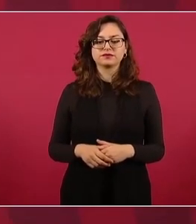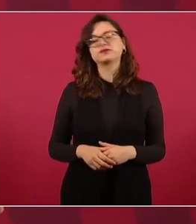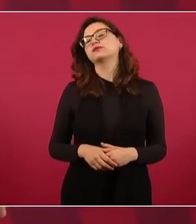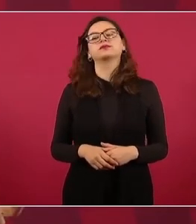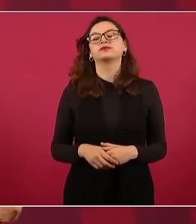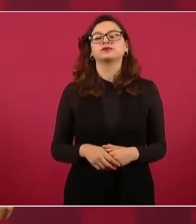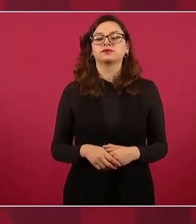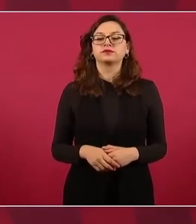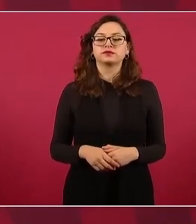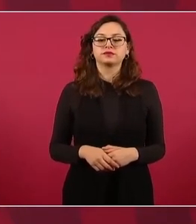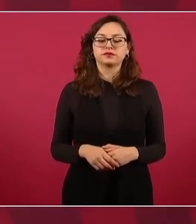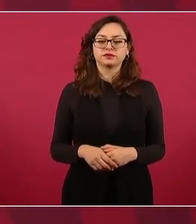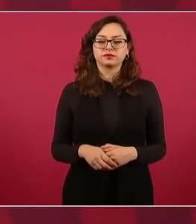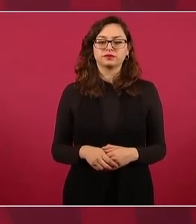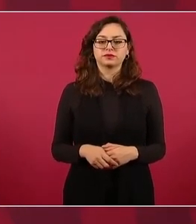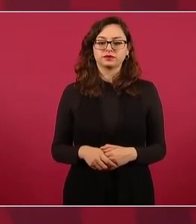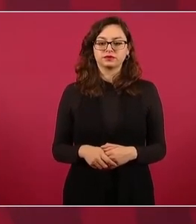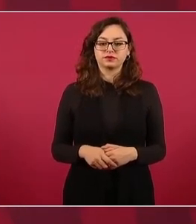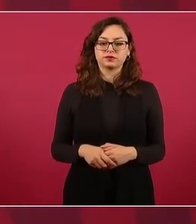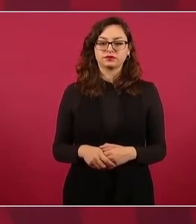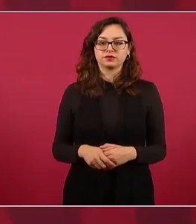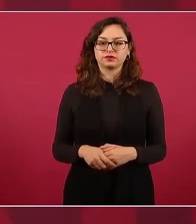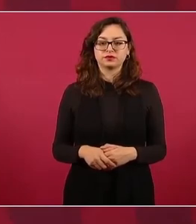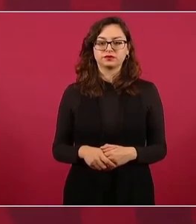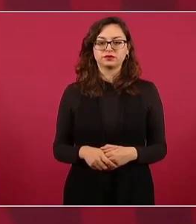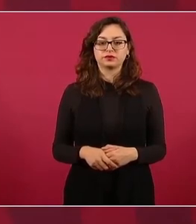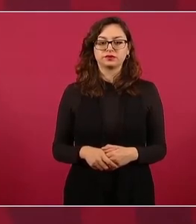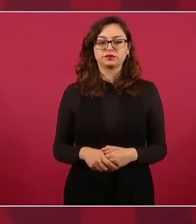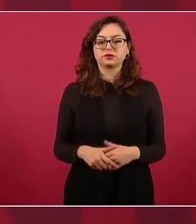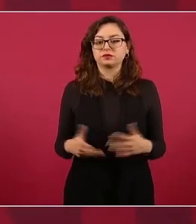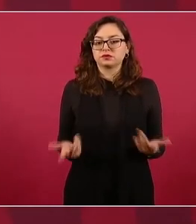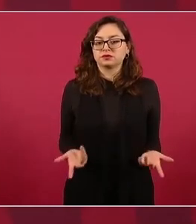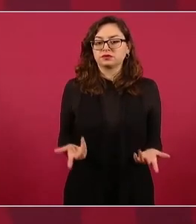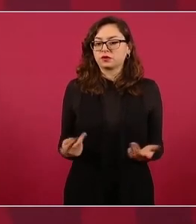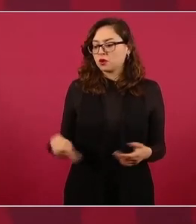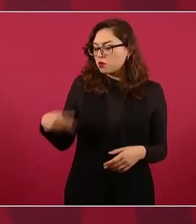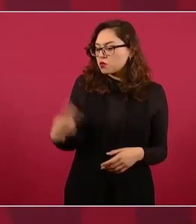Se transfirieron bienes públicos a particulares.